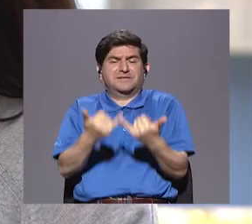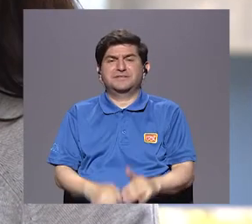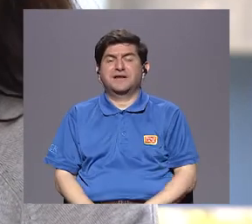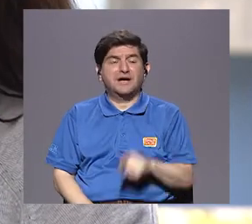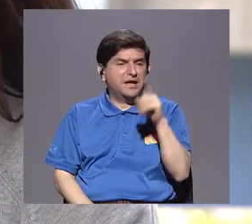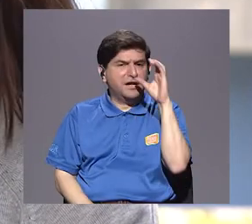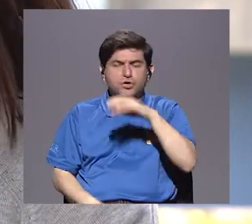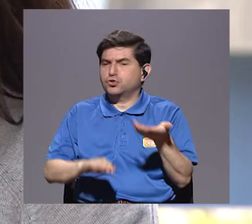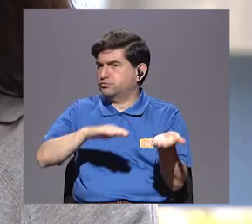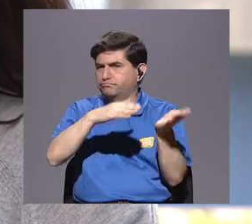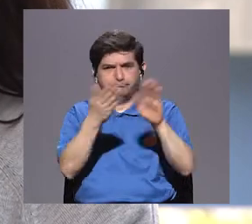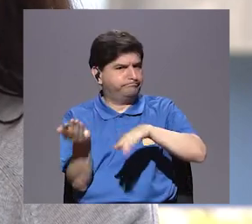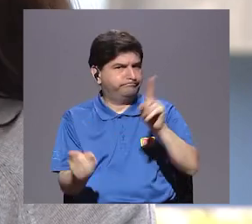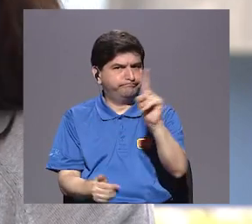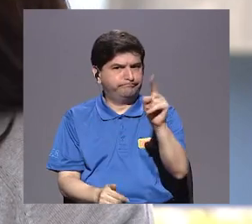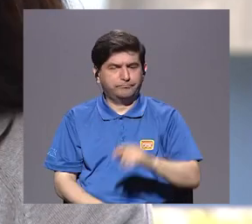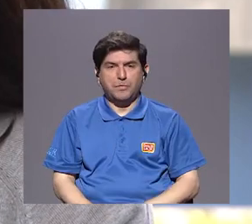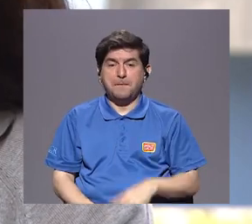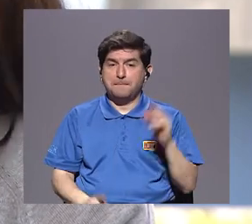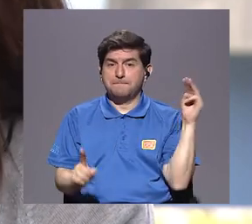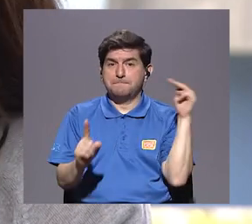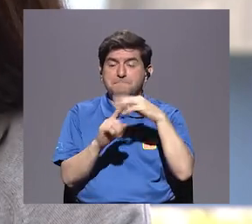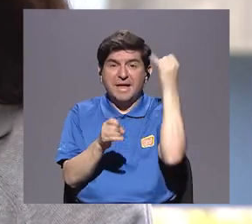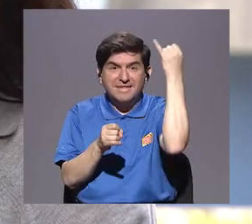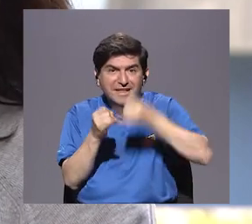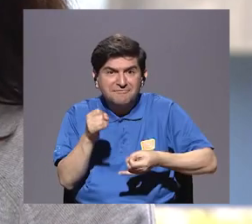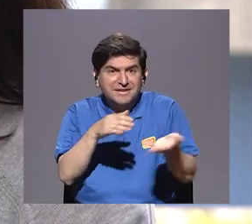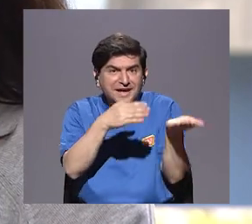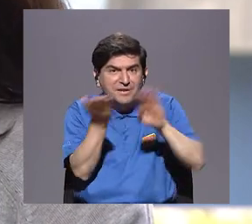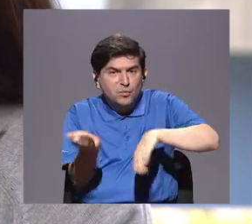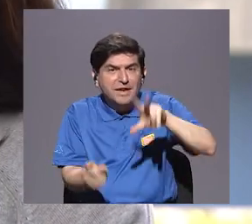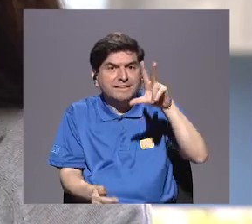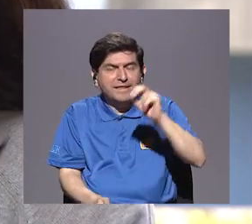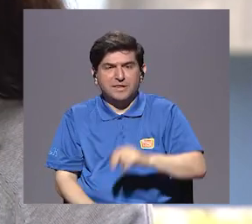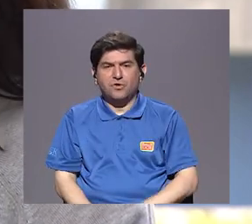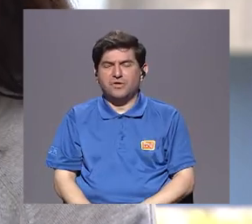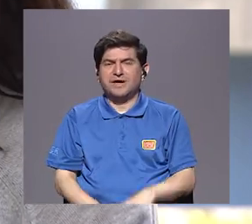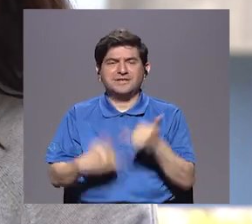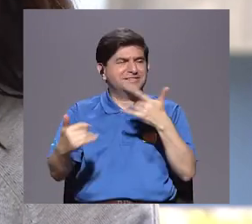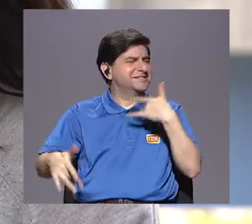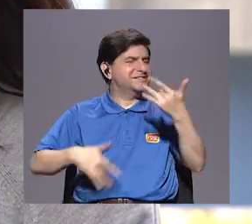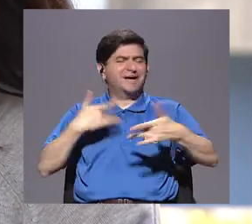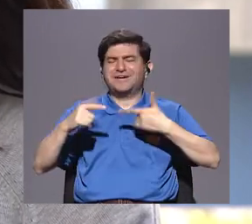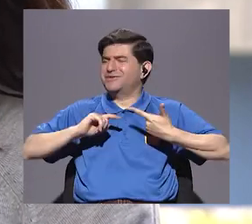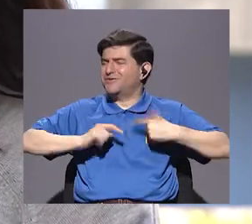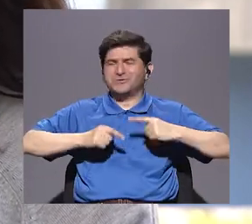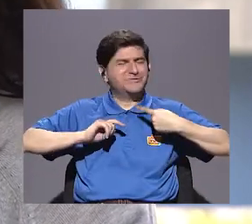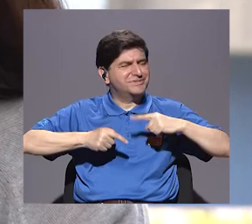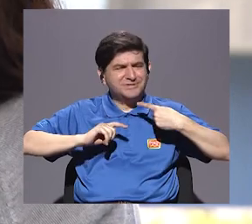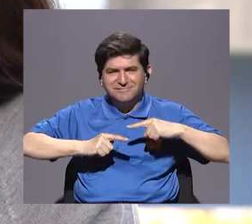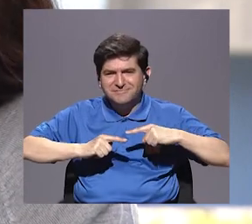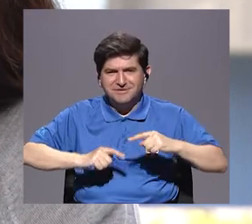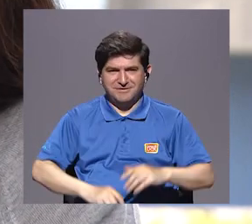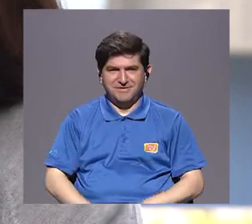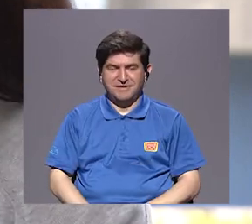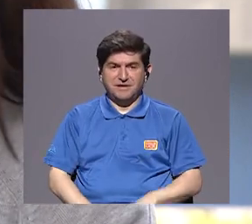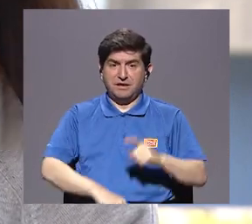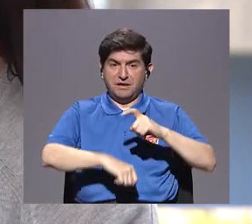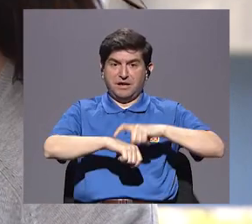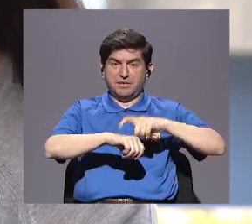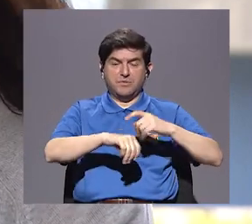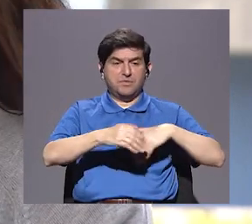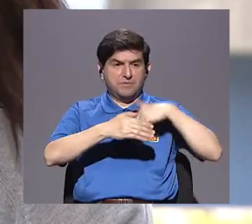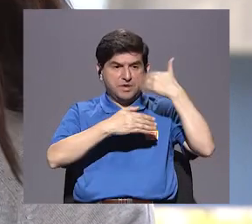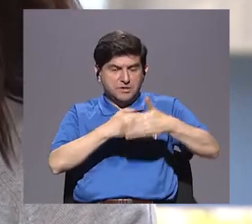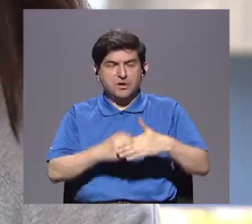no buscan la muerte. La meta final no es morir, es no sentir ese dolor. Pues en ese momento, después